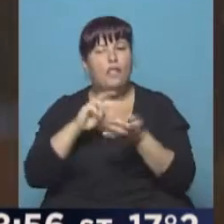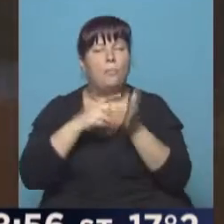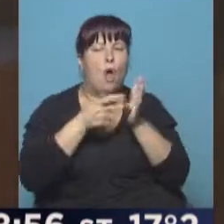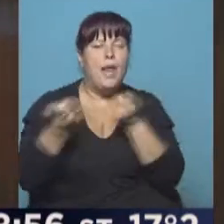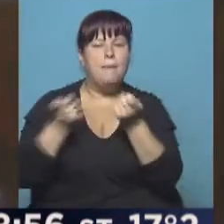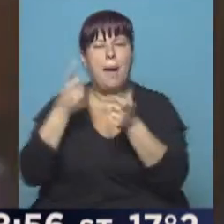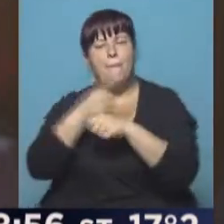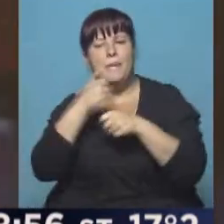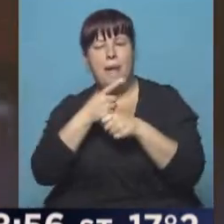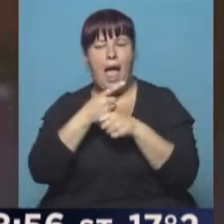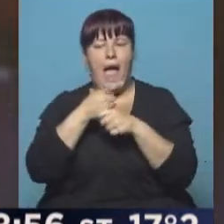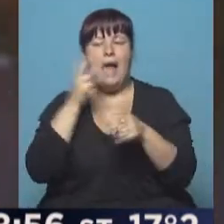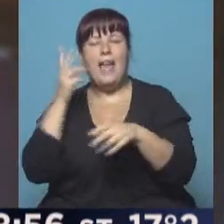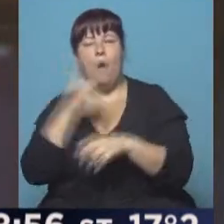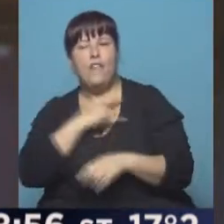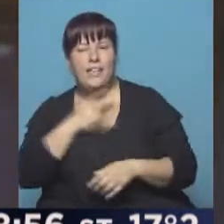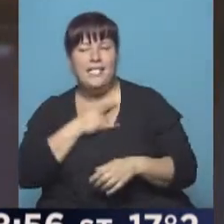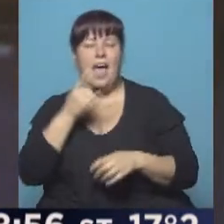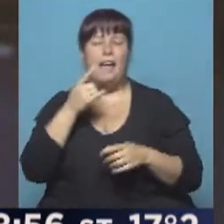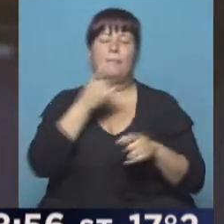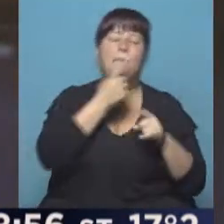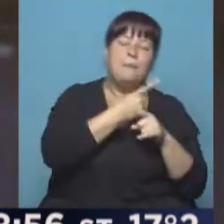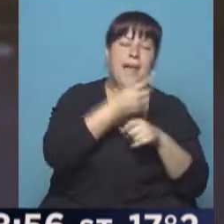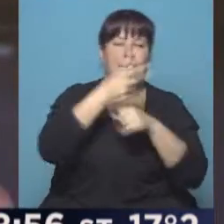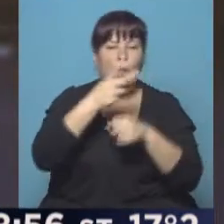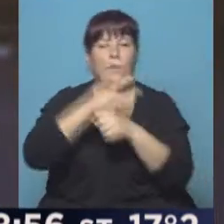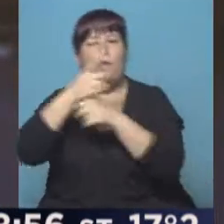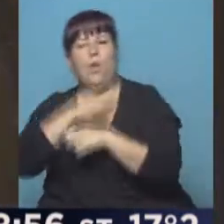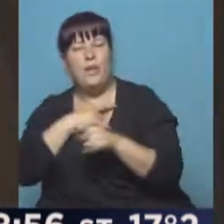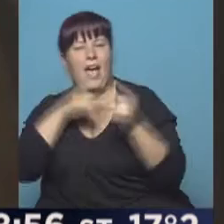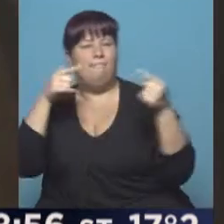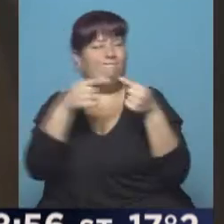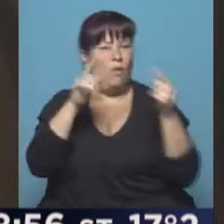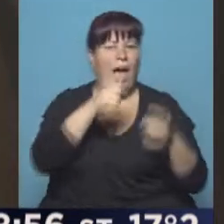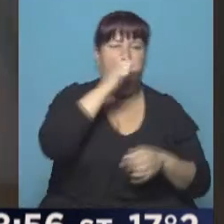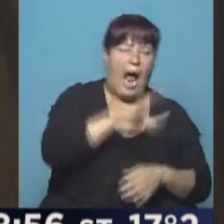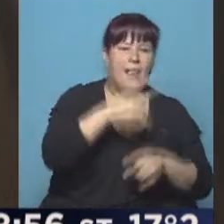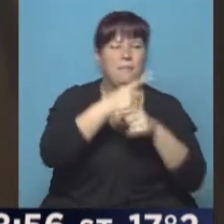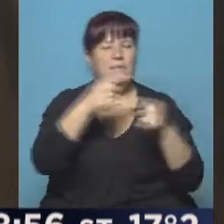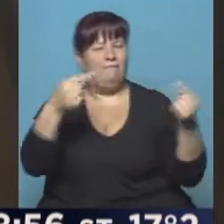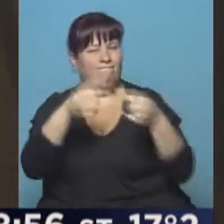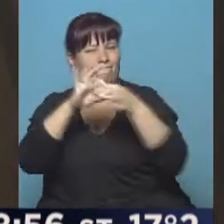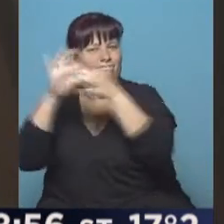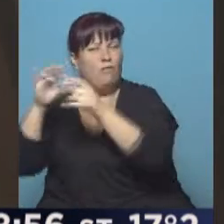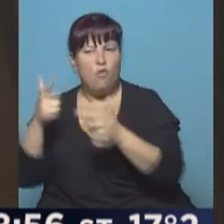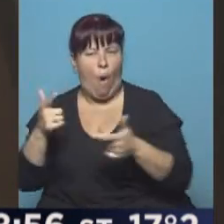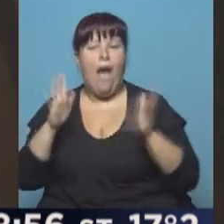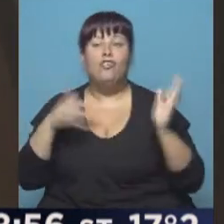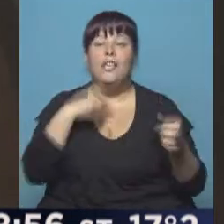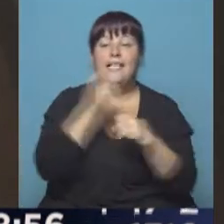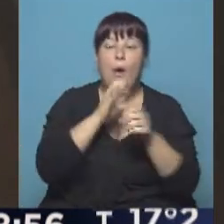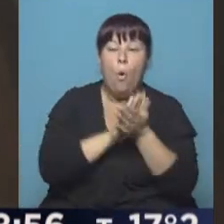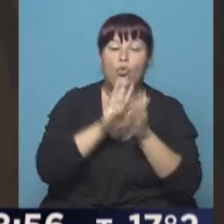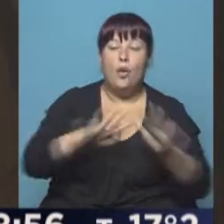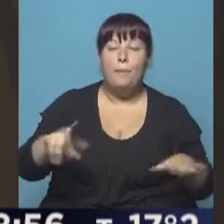para articular la primaria con la universidad la unidad en la primera con la segunda de la secundaria económica social jardín con la primaria me parece que trabajar con los